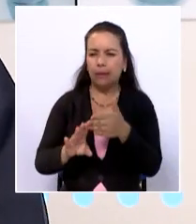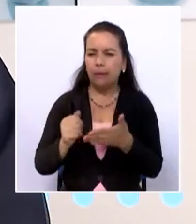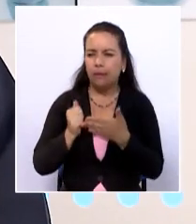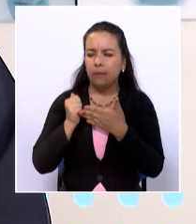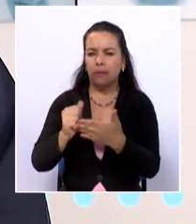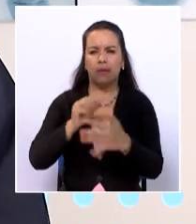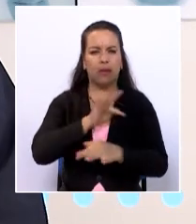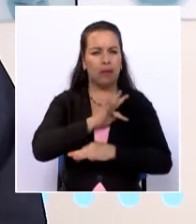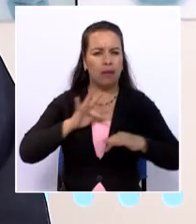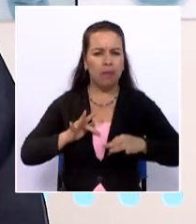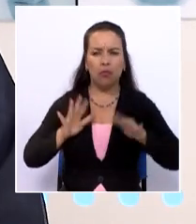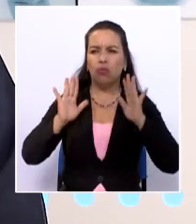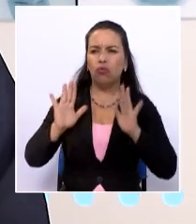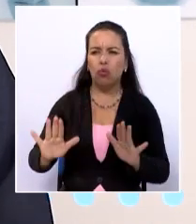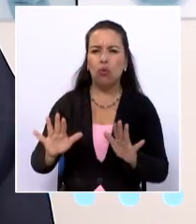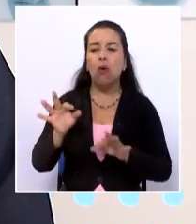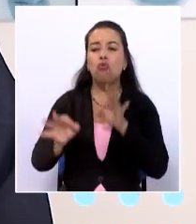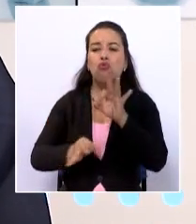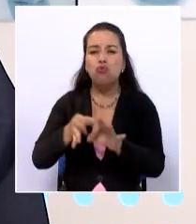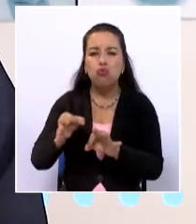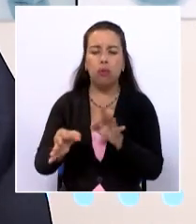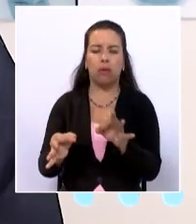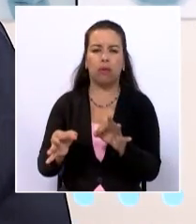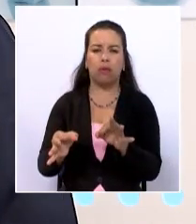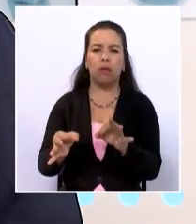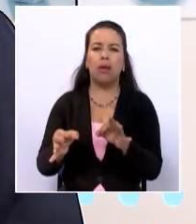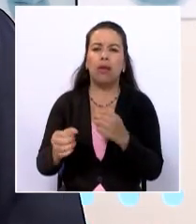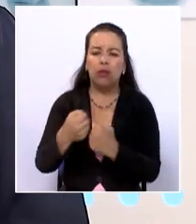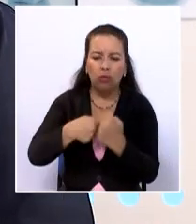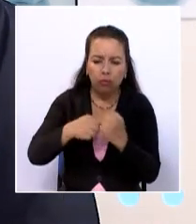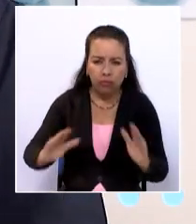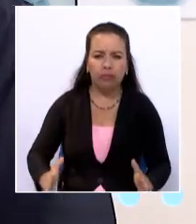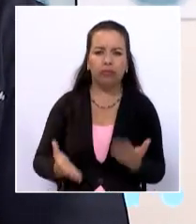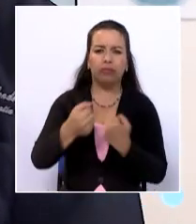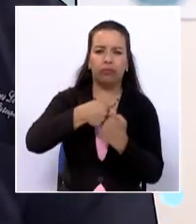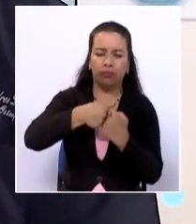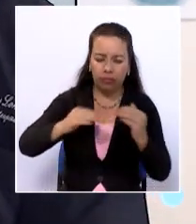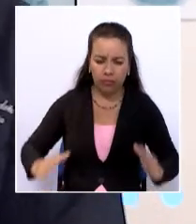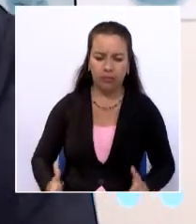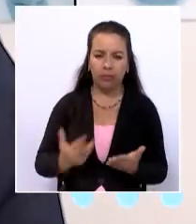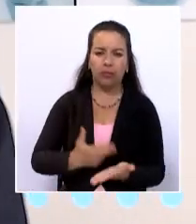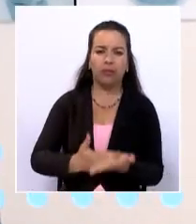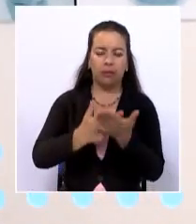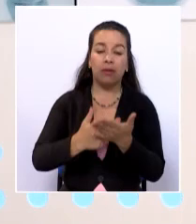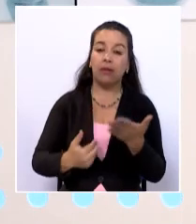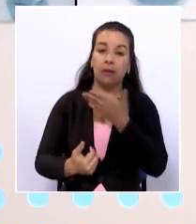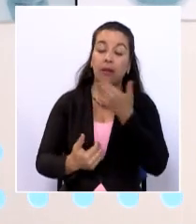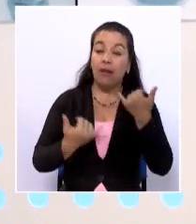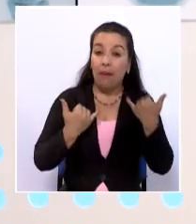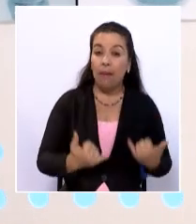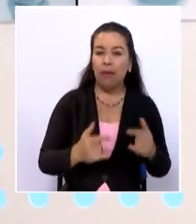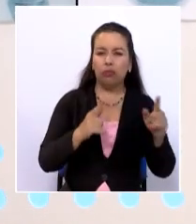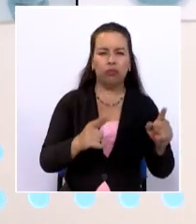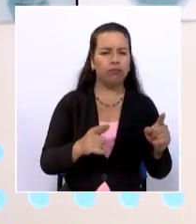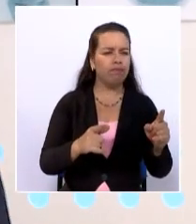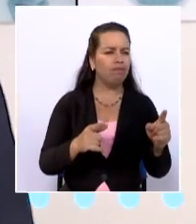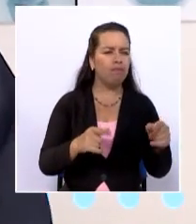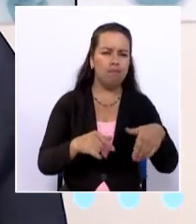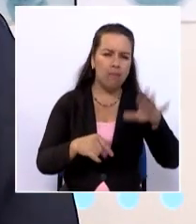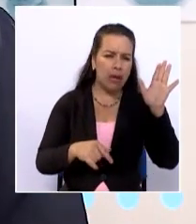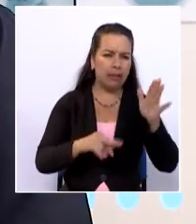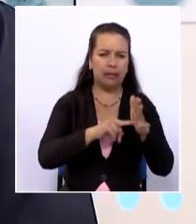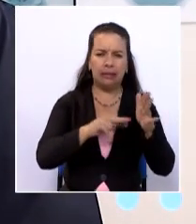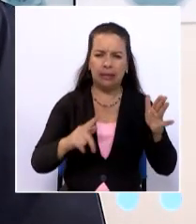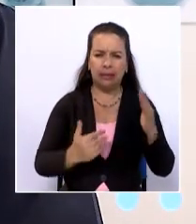a todos los tratamientos que son conservadores a los procesos que son regenerativos una de las últimas técnicas que estamos manejando en el proceso de